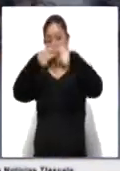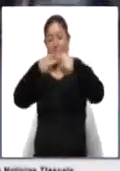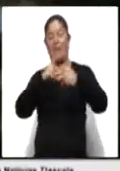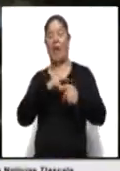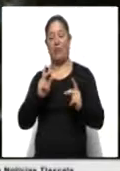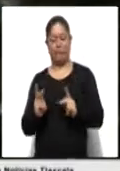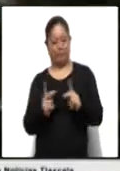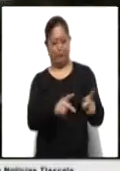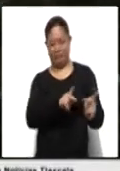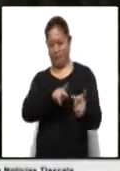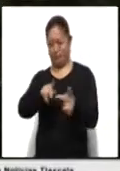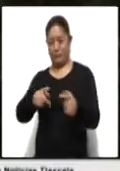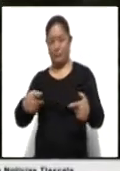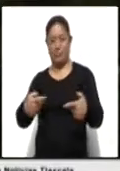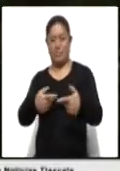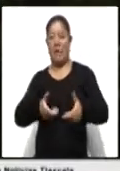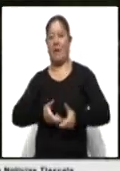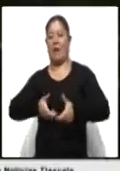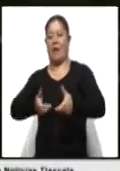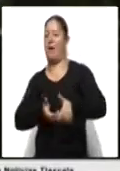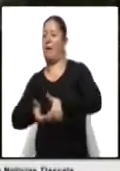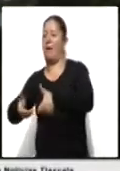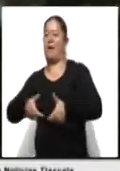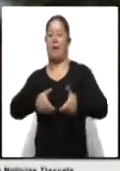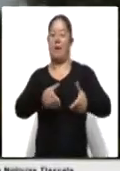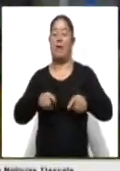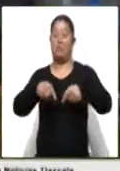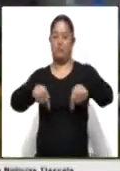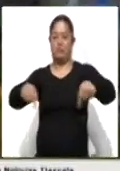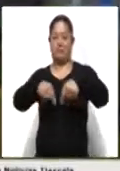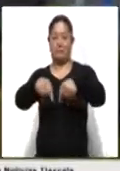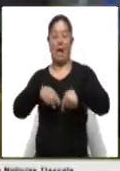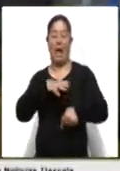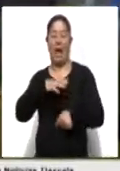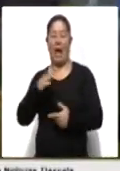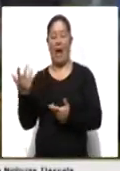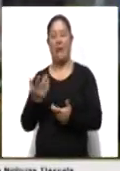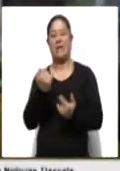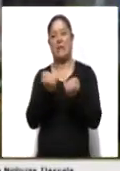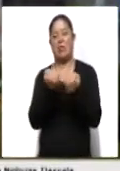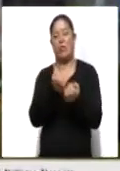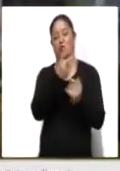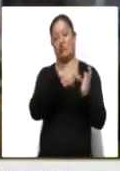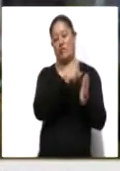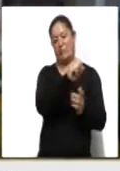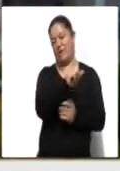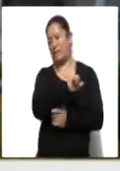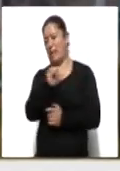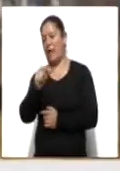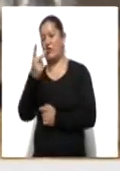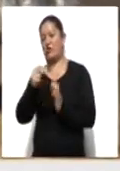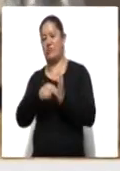el periodo de verano 2020 registró una disminución de aforo en comparación con el mismo lapso de